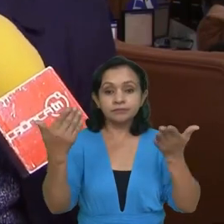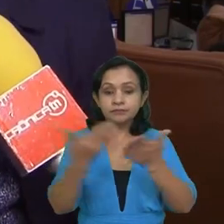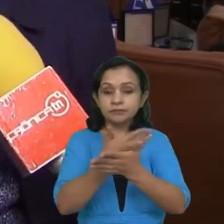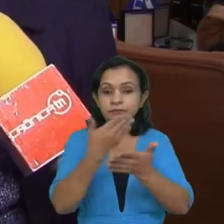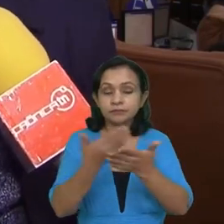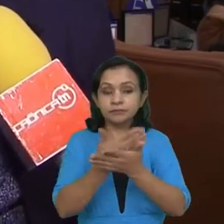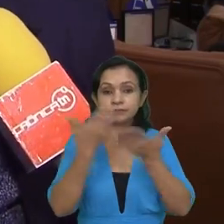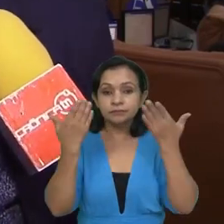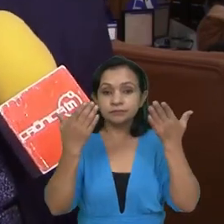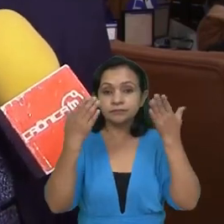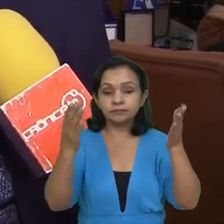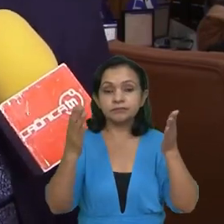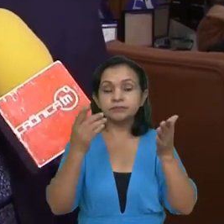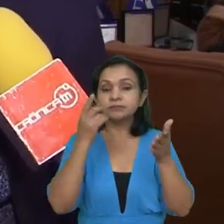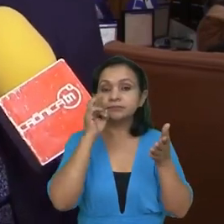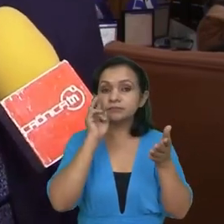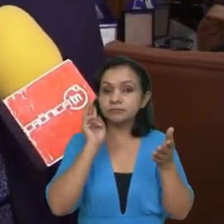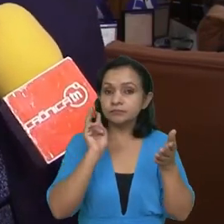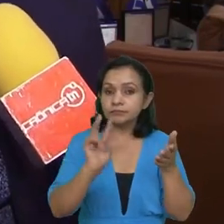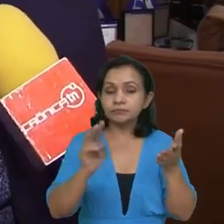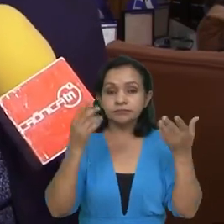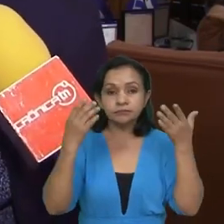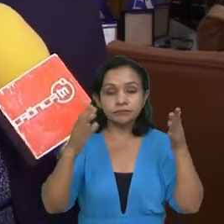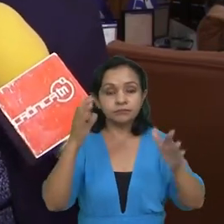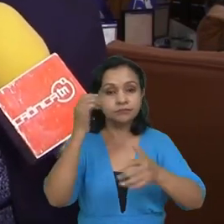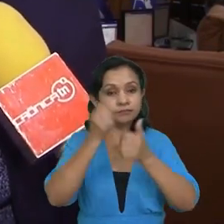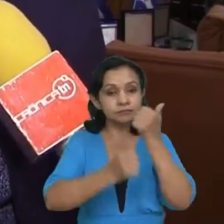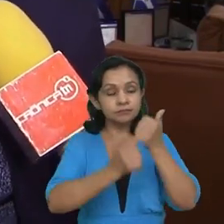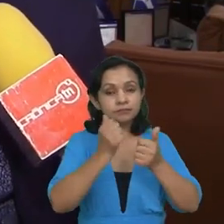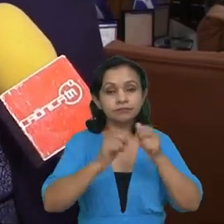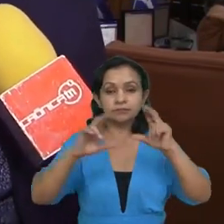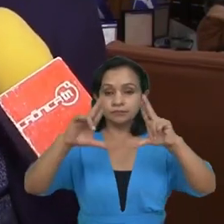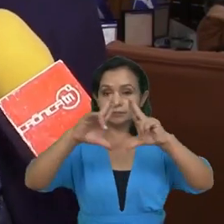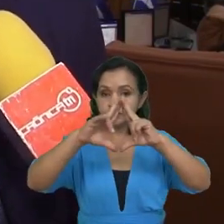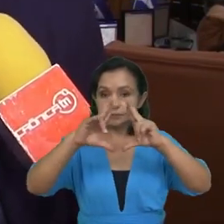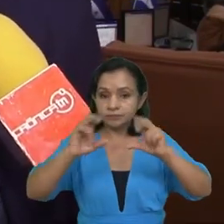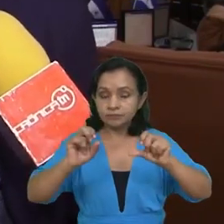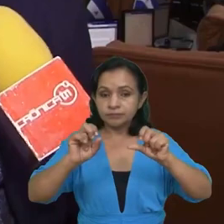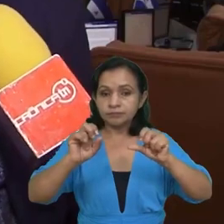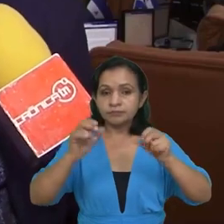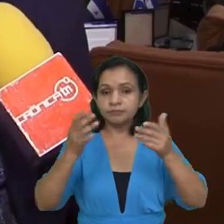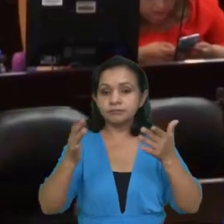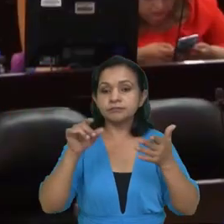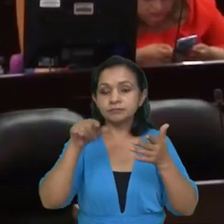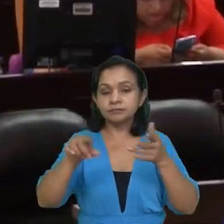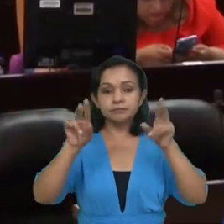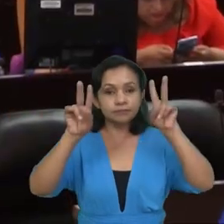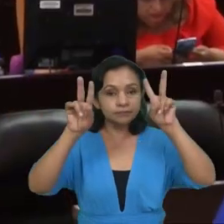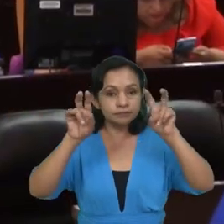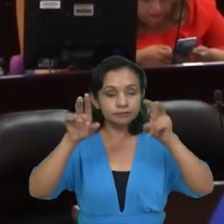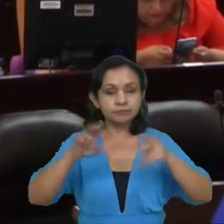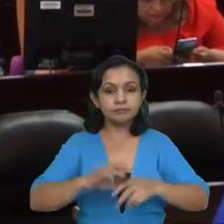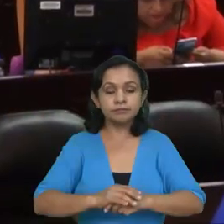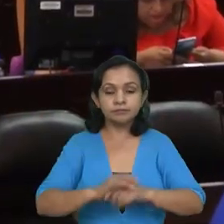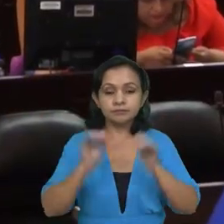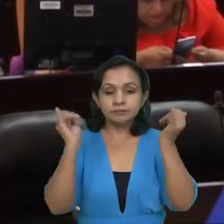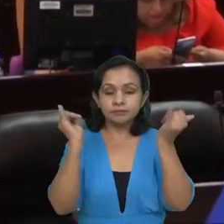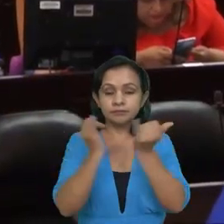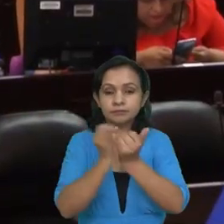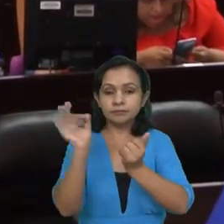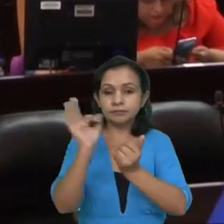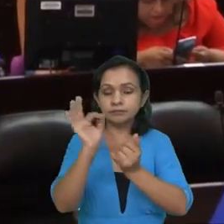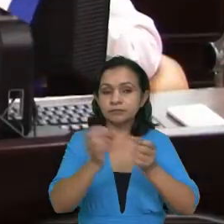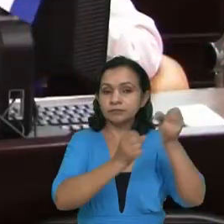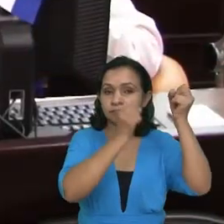tecnologías para detectar cualquier anomalía y nicaragua estaba desfasado en ese aspecto igualmente las y los